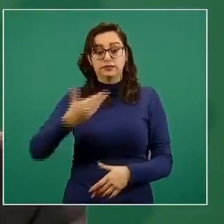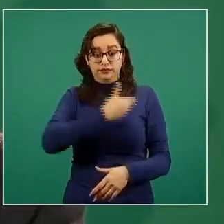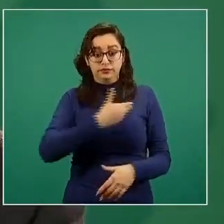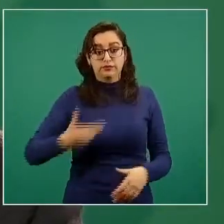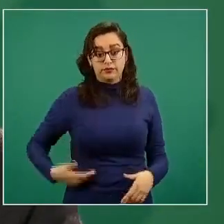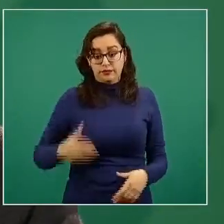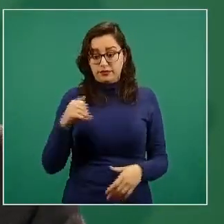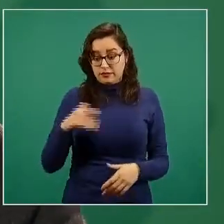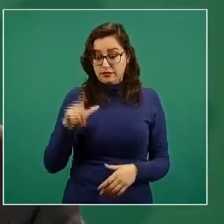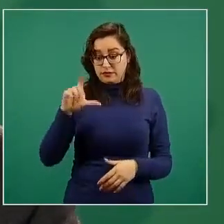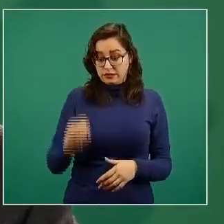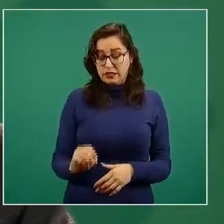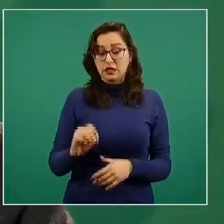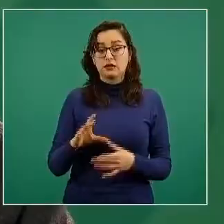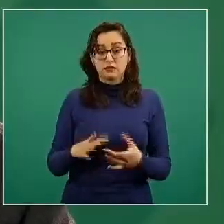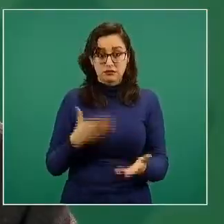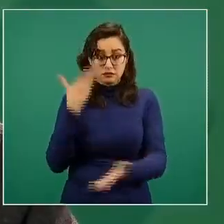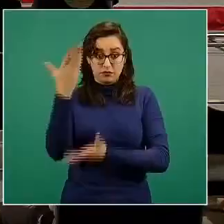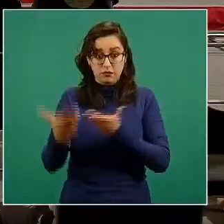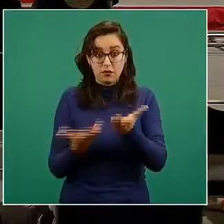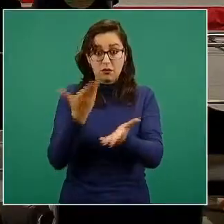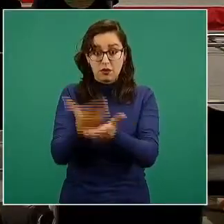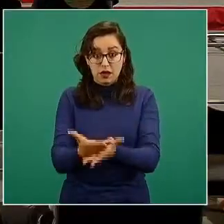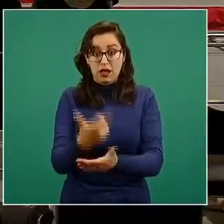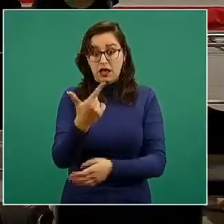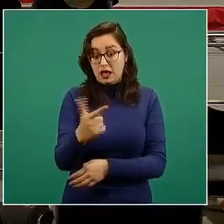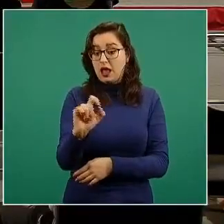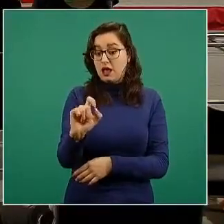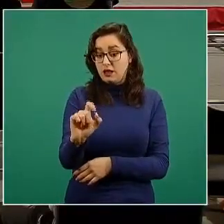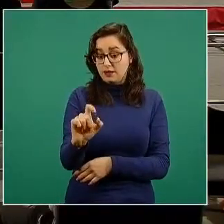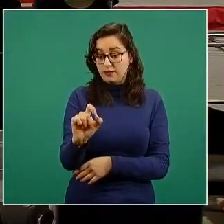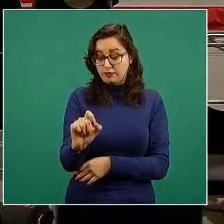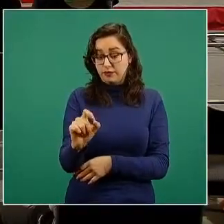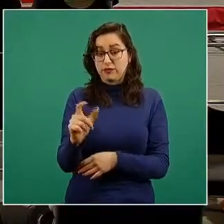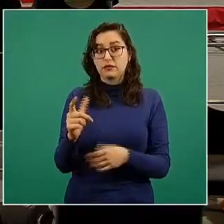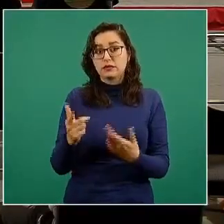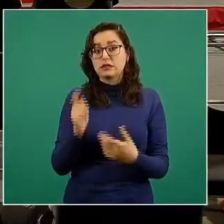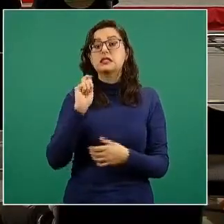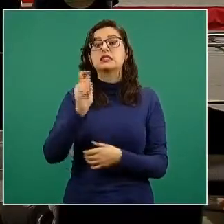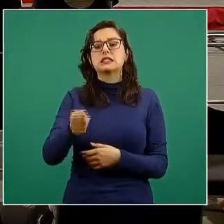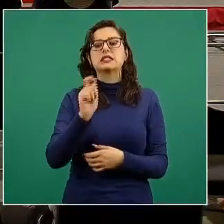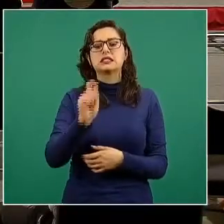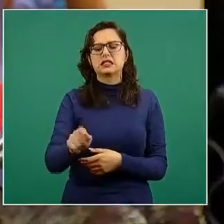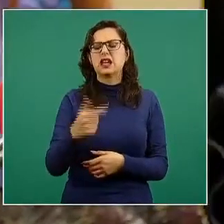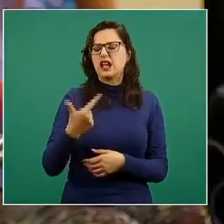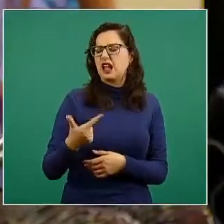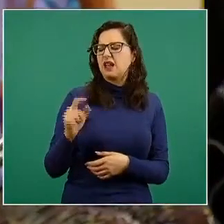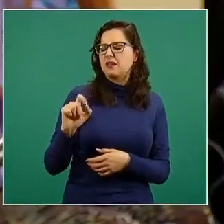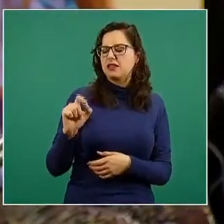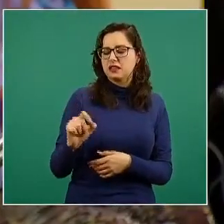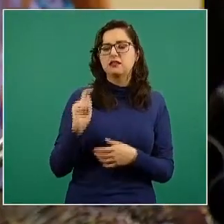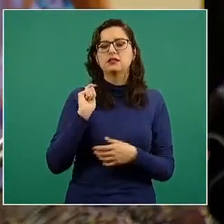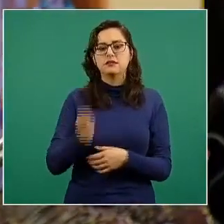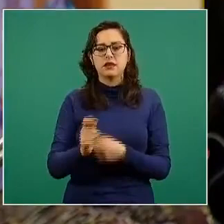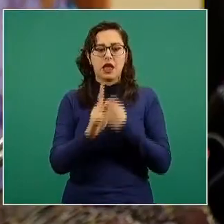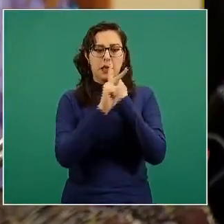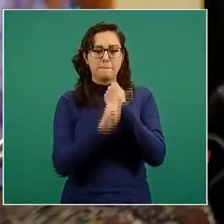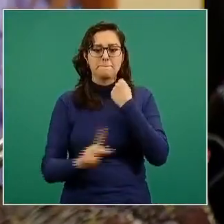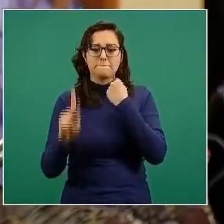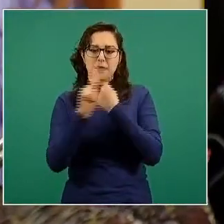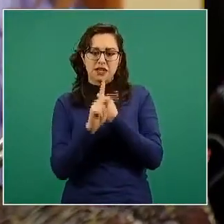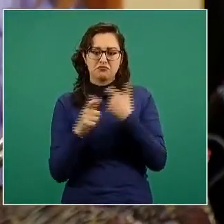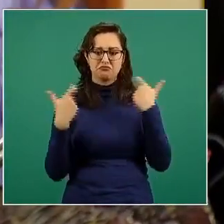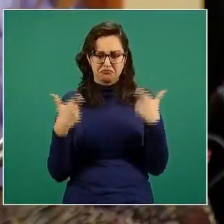esa reunión del G20, el G20, este grupo de los países de ingresos medios y altos, más otros